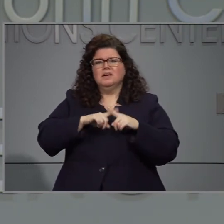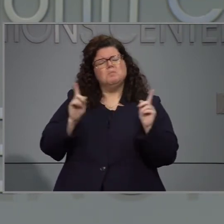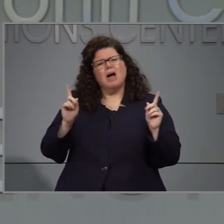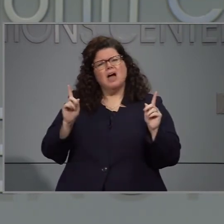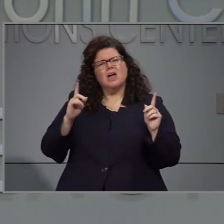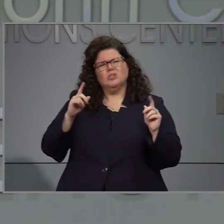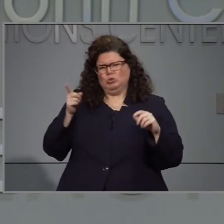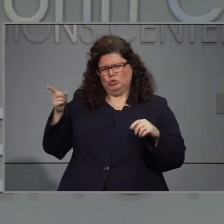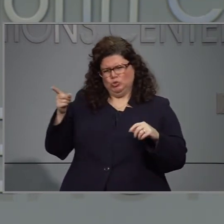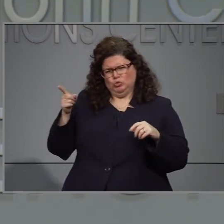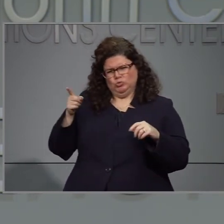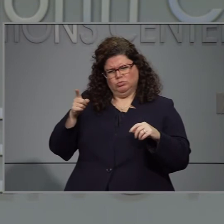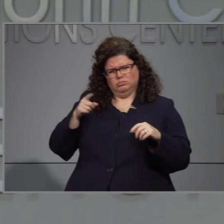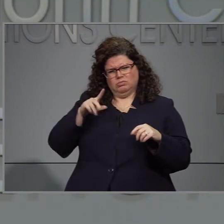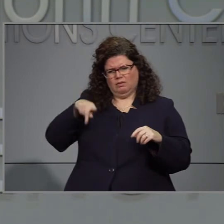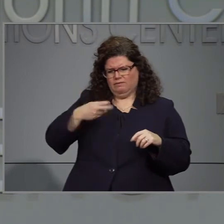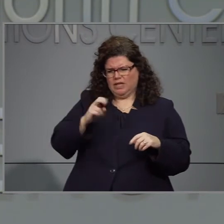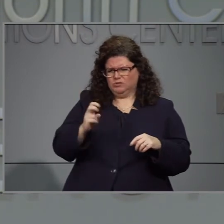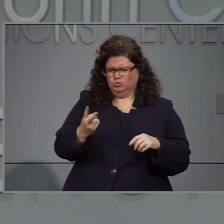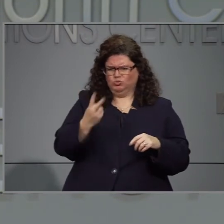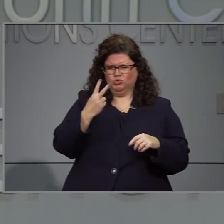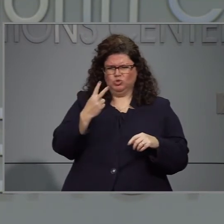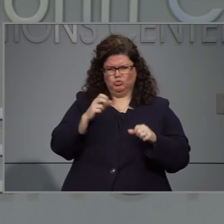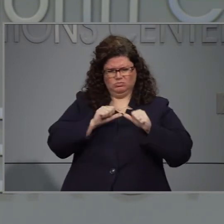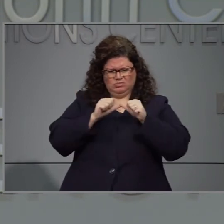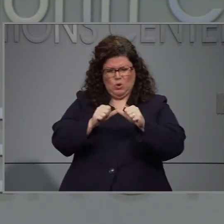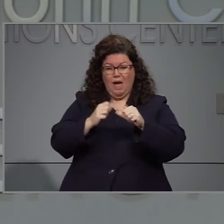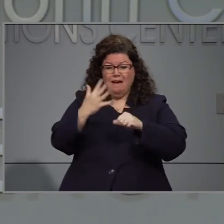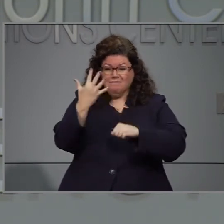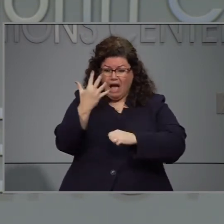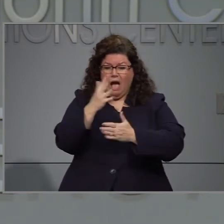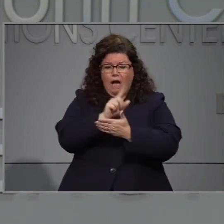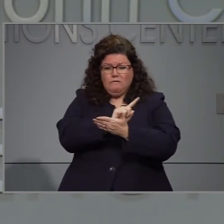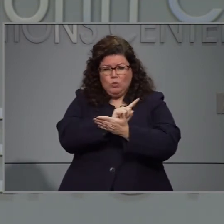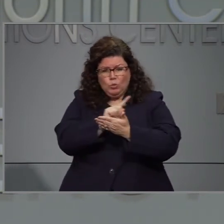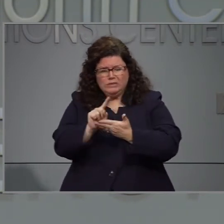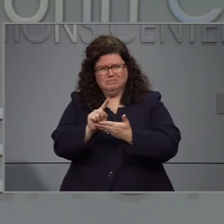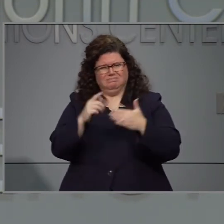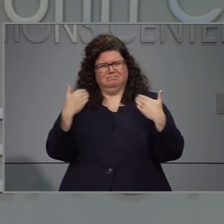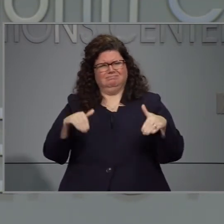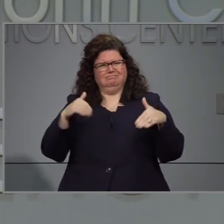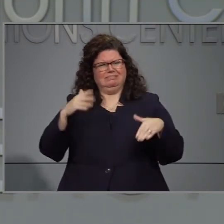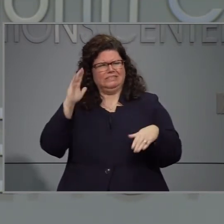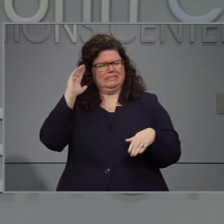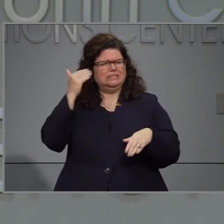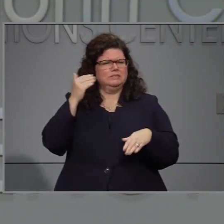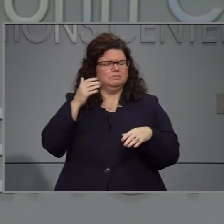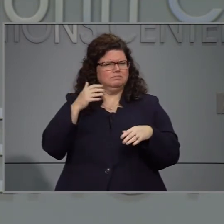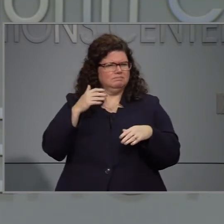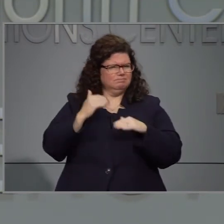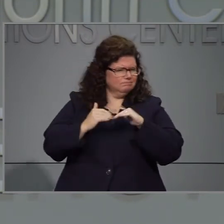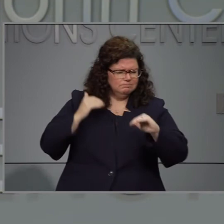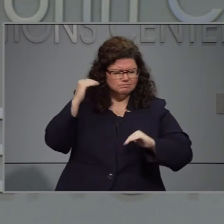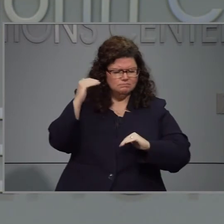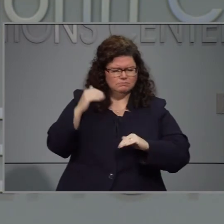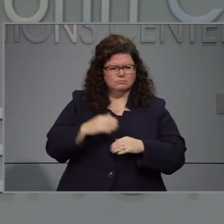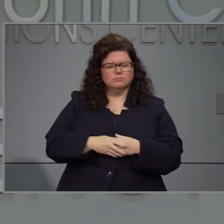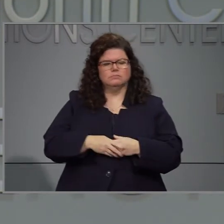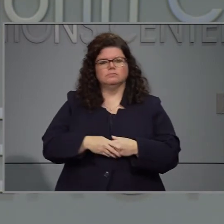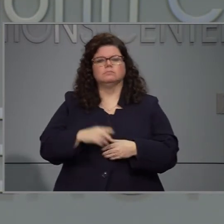elevado? ¿Por qué no 2 o 3 semanas en vez de esperarse 5 semanas? Respuesta.